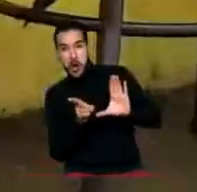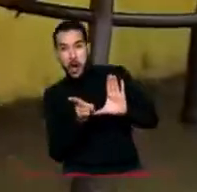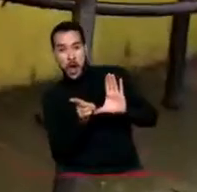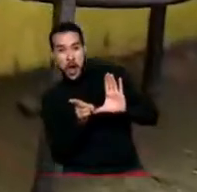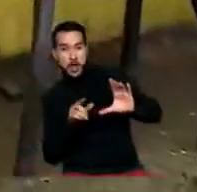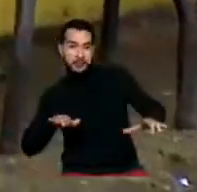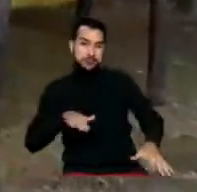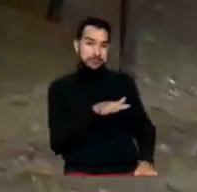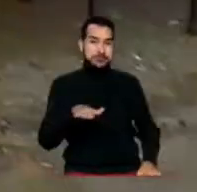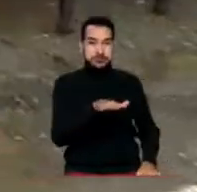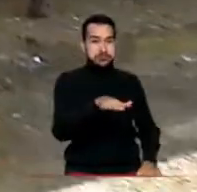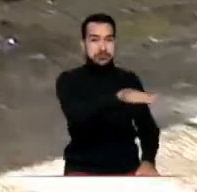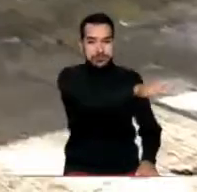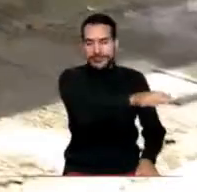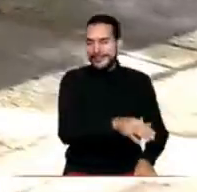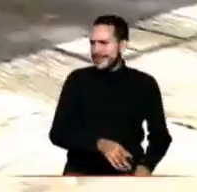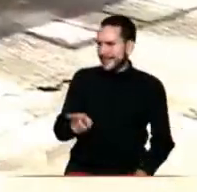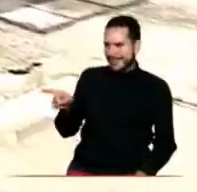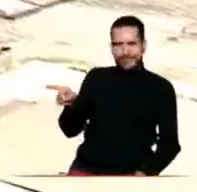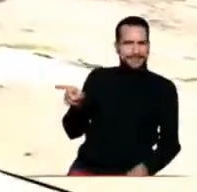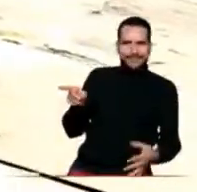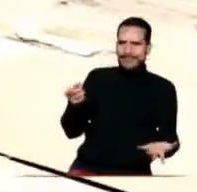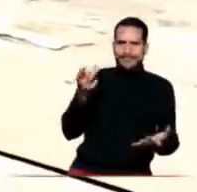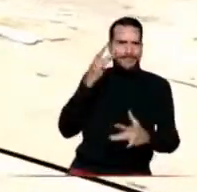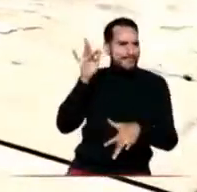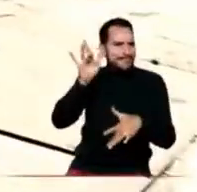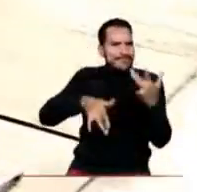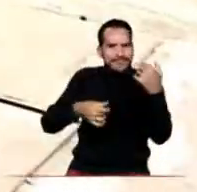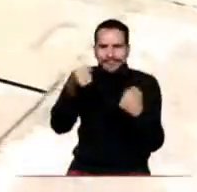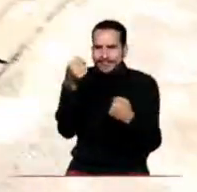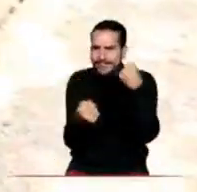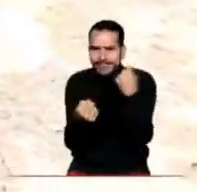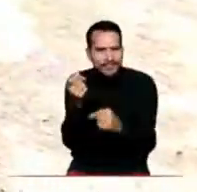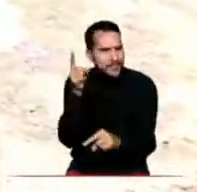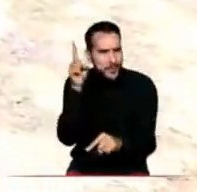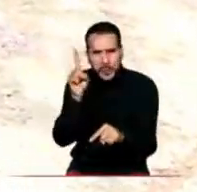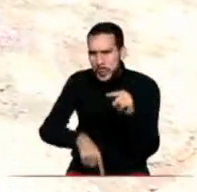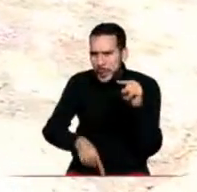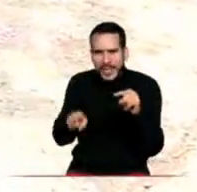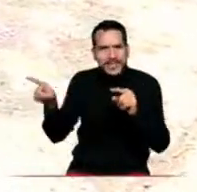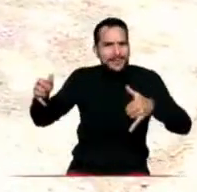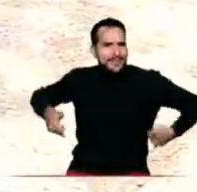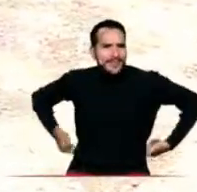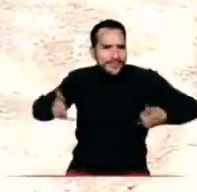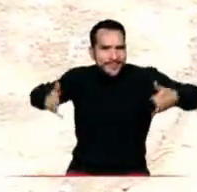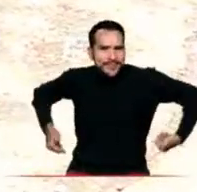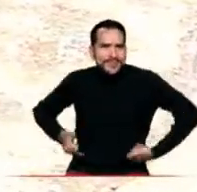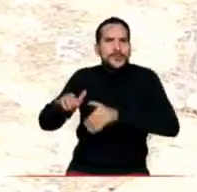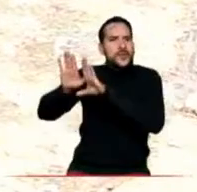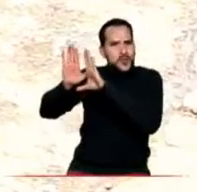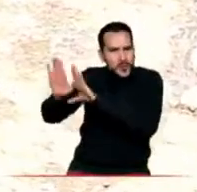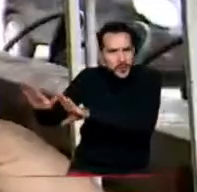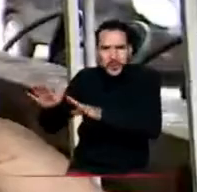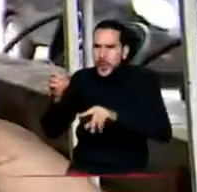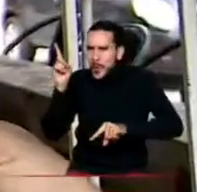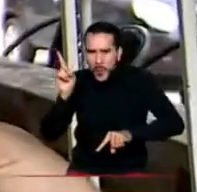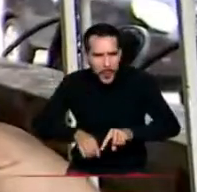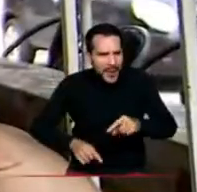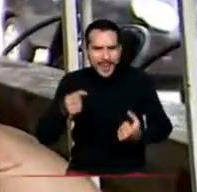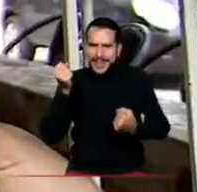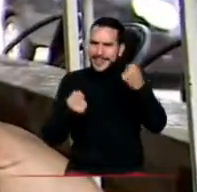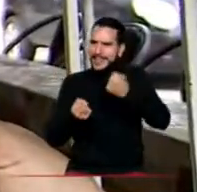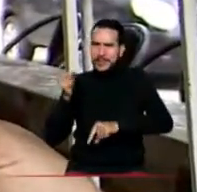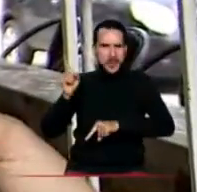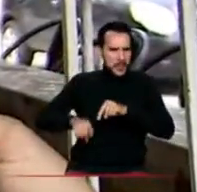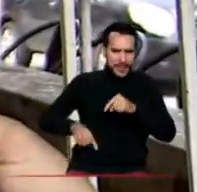anda en silla de rueda, parte del parachoque le dio y la golpeó contra el muro que ves ahí y a la pared. Y supuestamente me